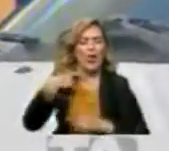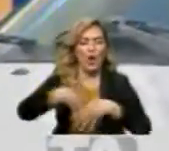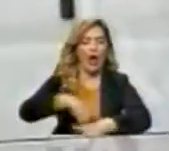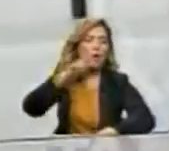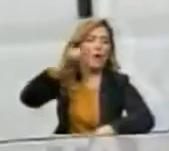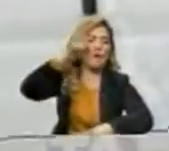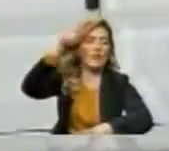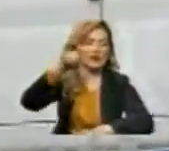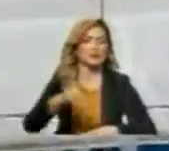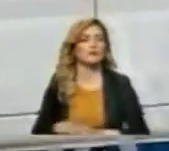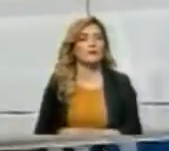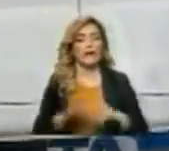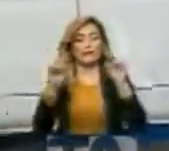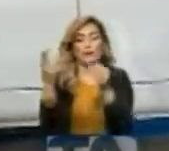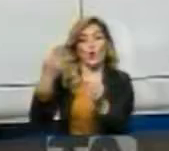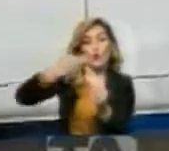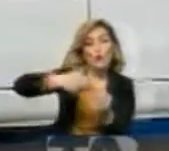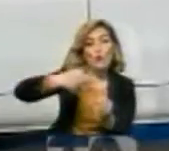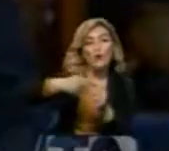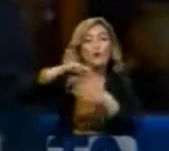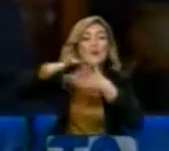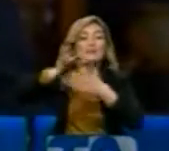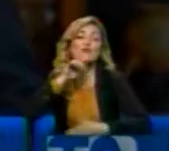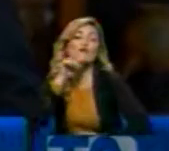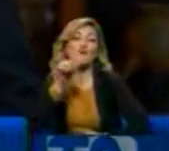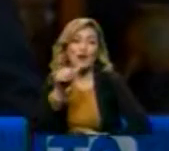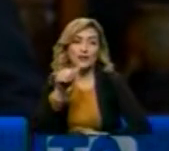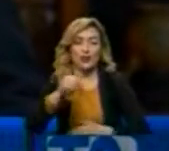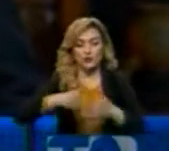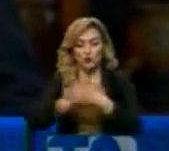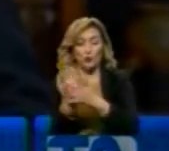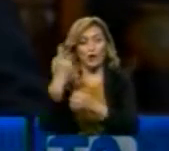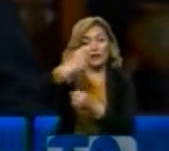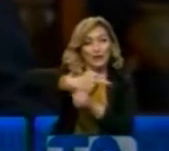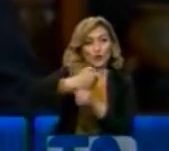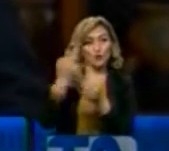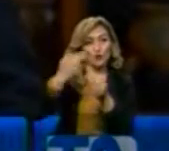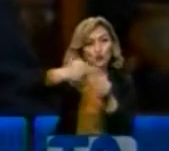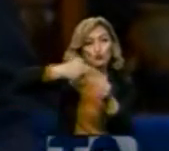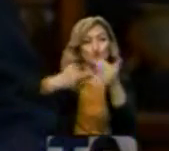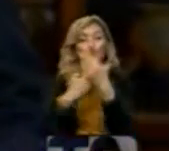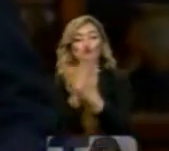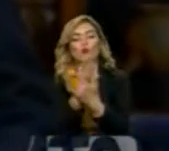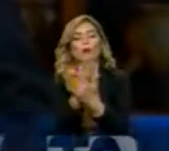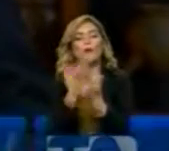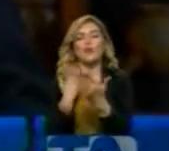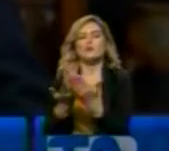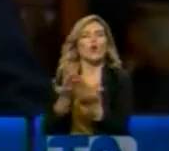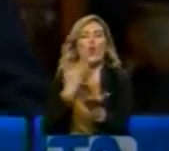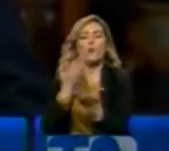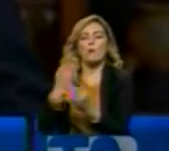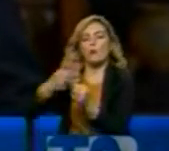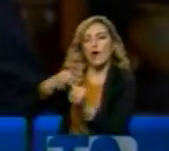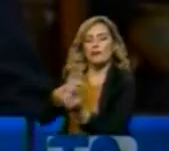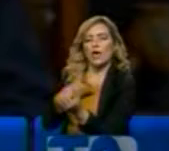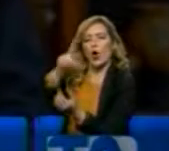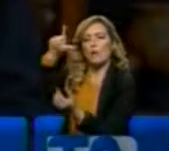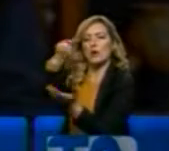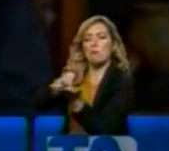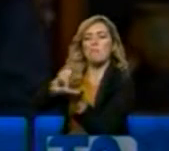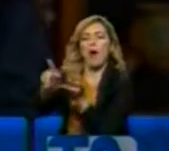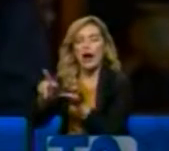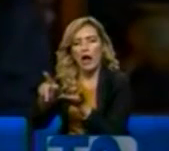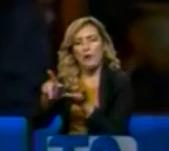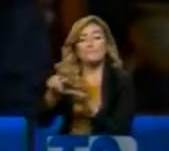subsidio a los combustibles, que aún está pendiente. El nuevo decreto tiene que contener una política de subsidios de combustibles, una política que se